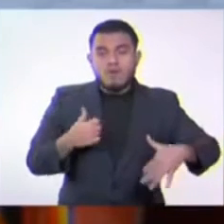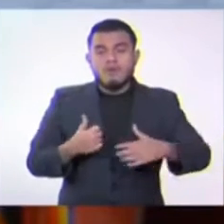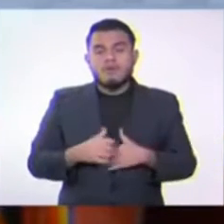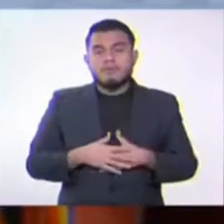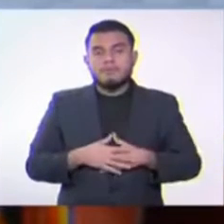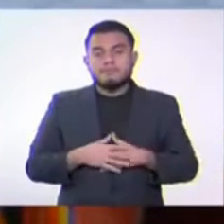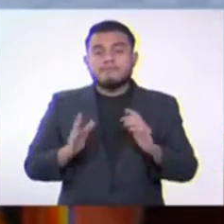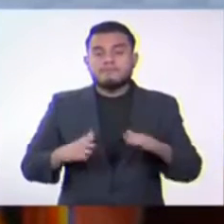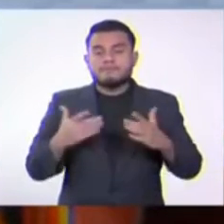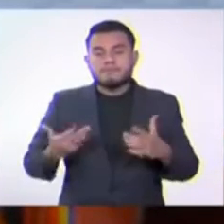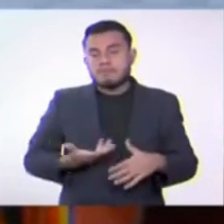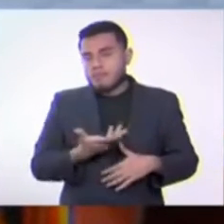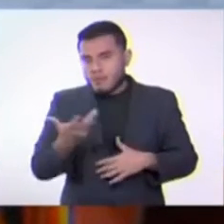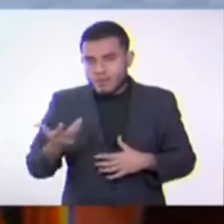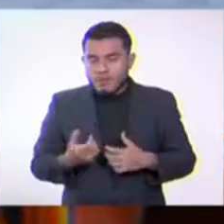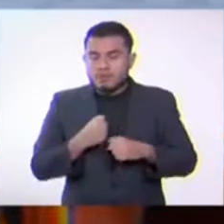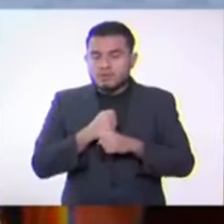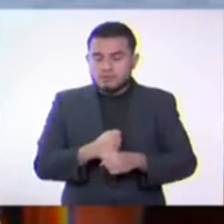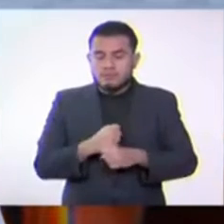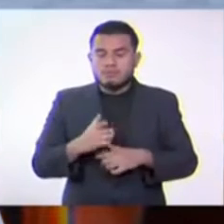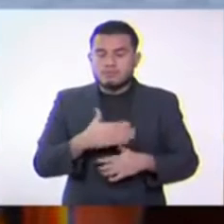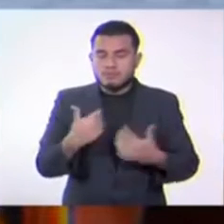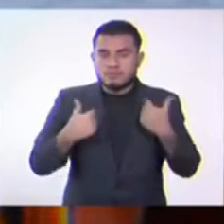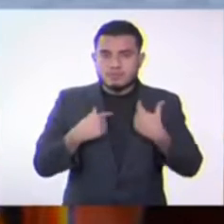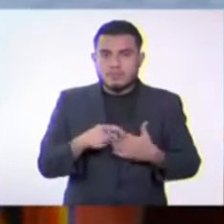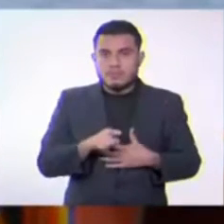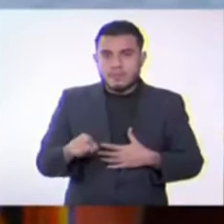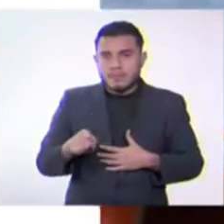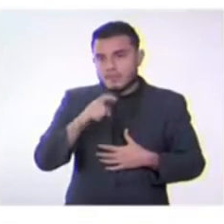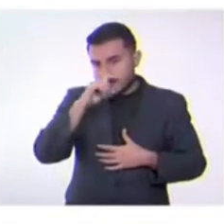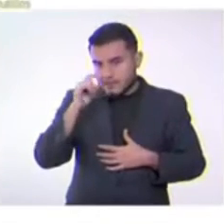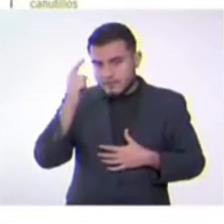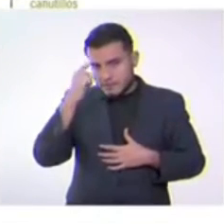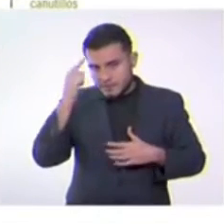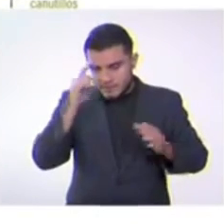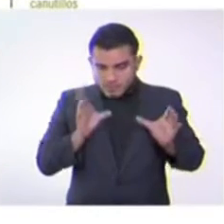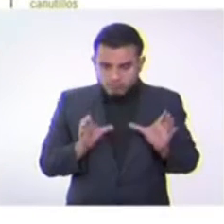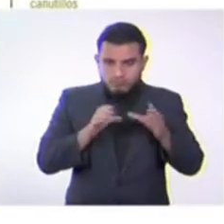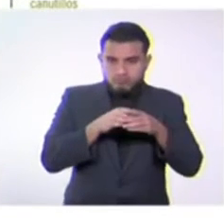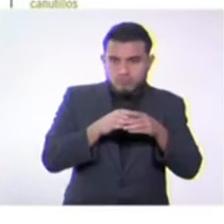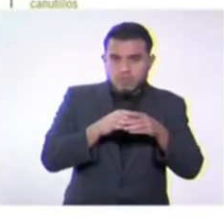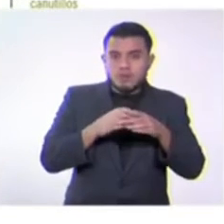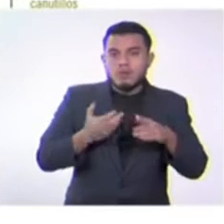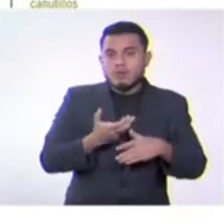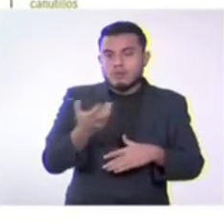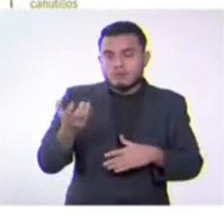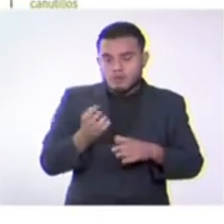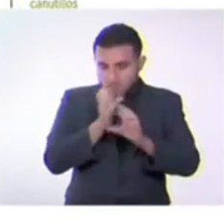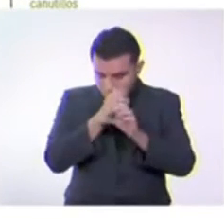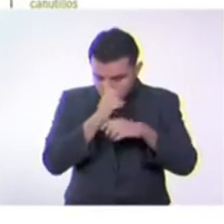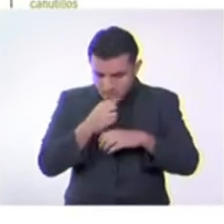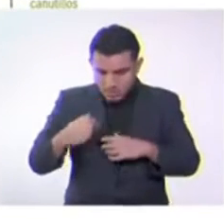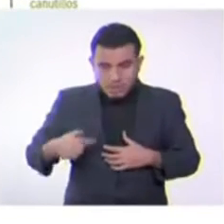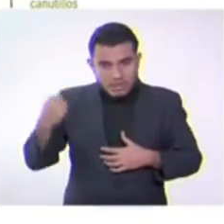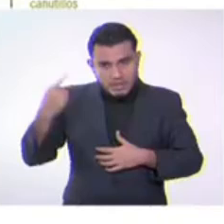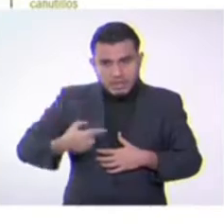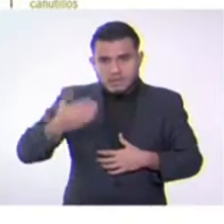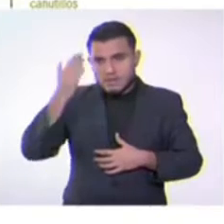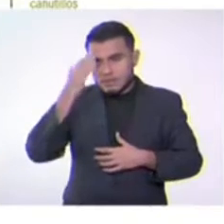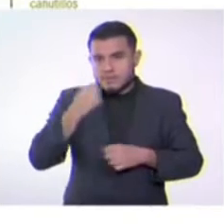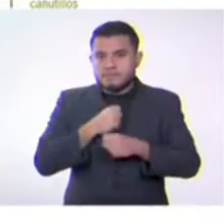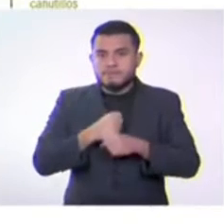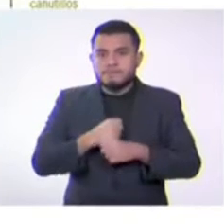categorías, para estar seguro que tengan o que sean conjuntas, los científicos deben estar seguros de